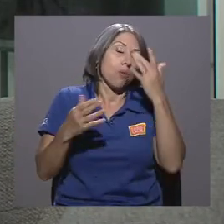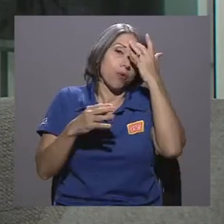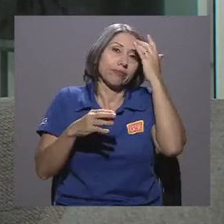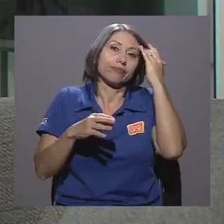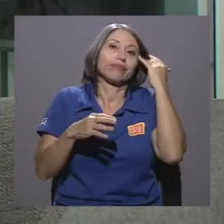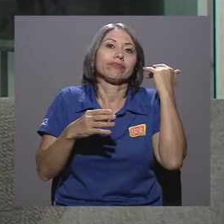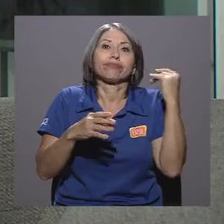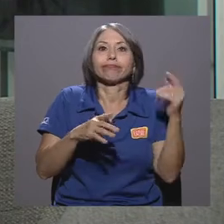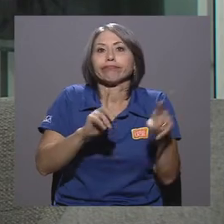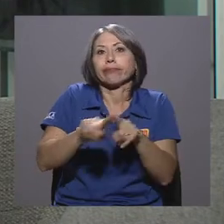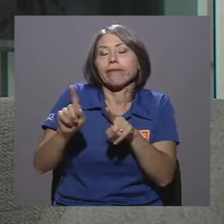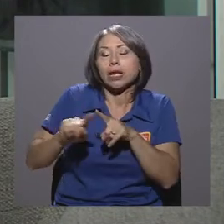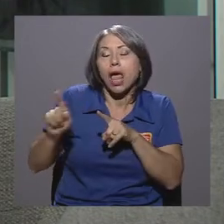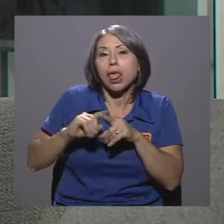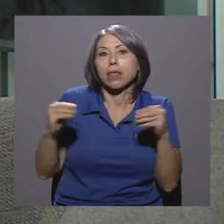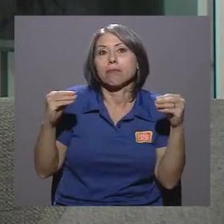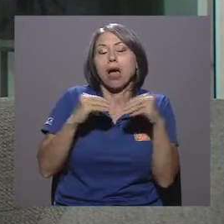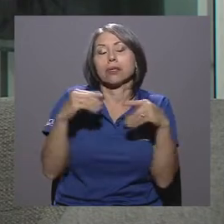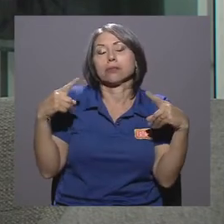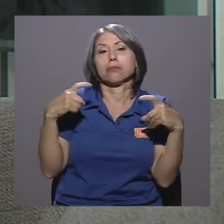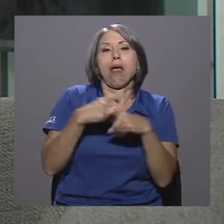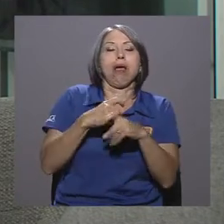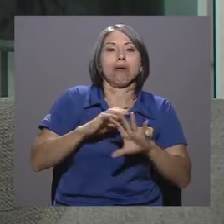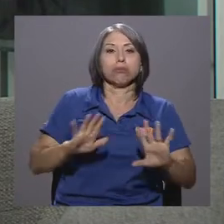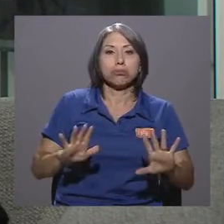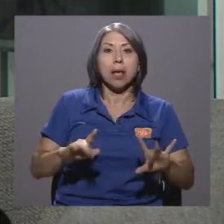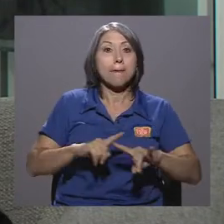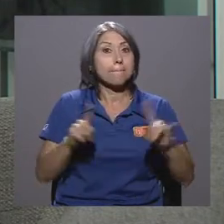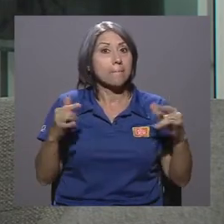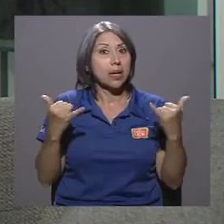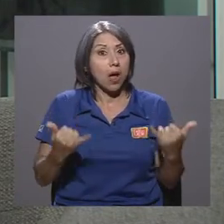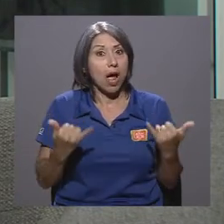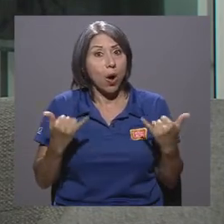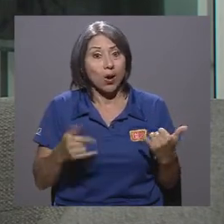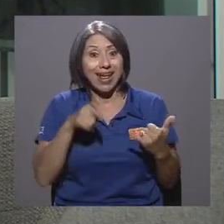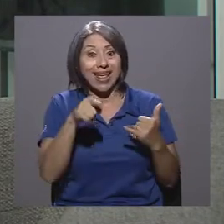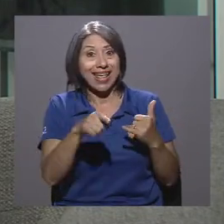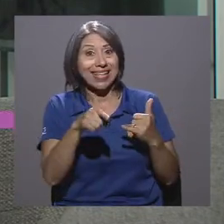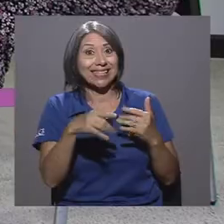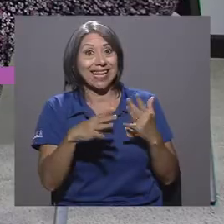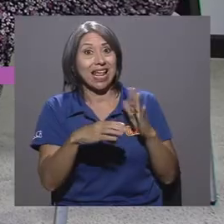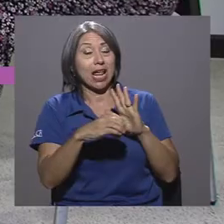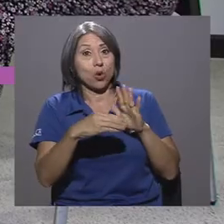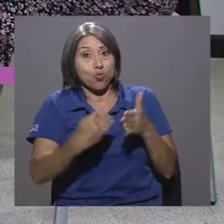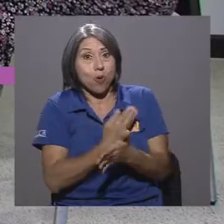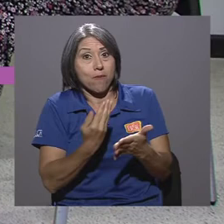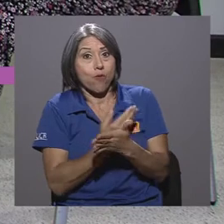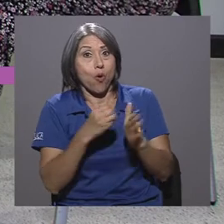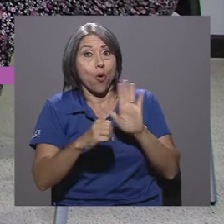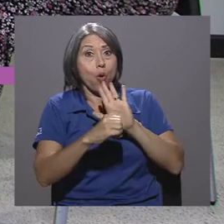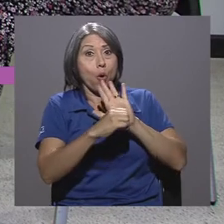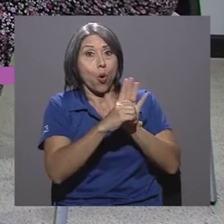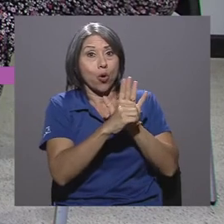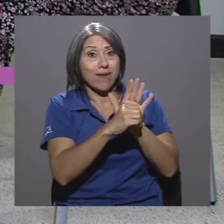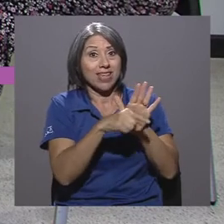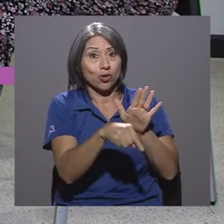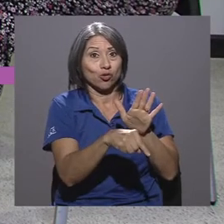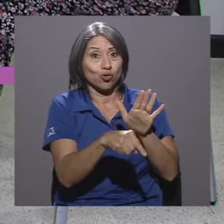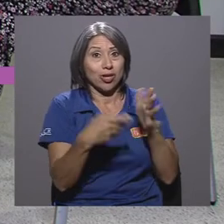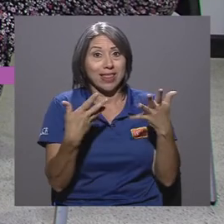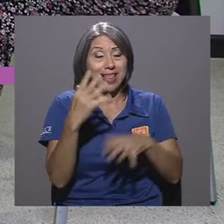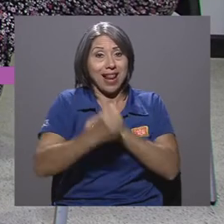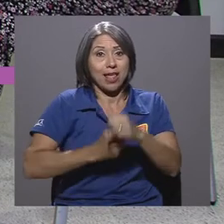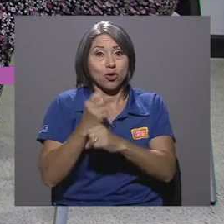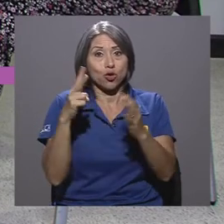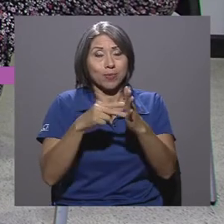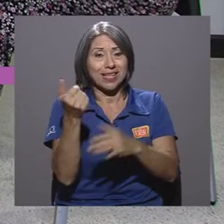Pero hasta ahora, en este brote, en este coronavirus de ahora, el nuevo coronavirus, en el de 2019, todos